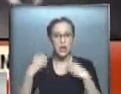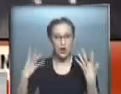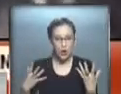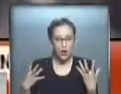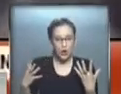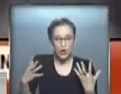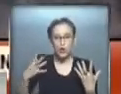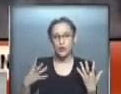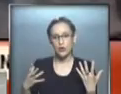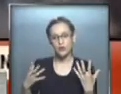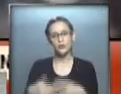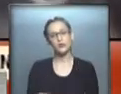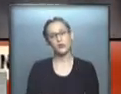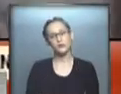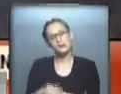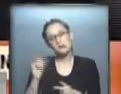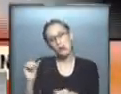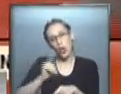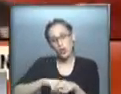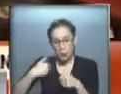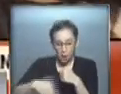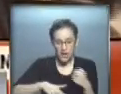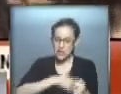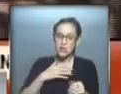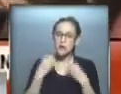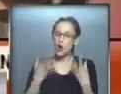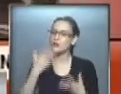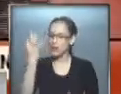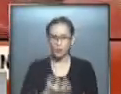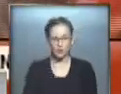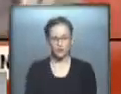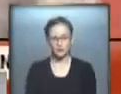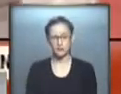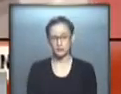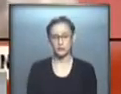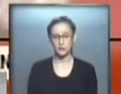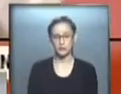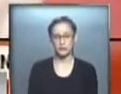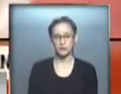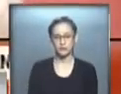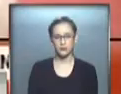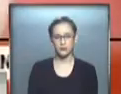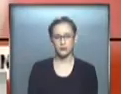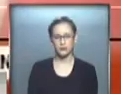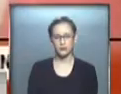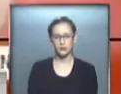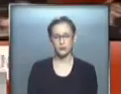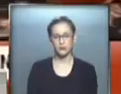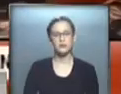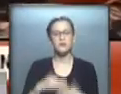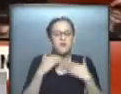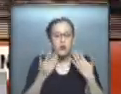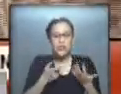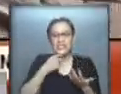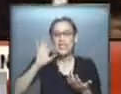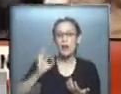dentro de las próximas obras no y francisco discúlpame no sé si ya tenés noticias de